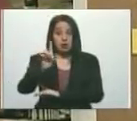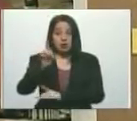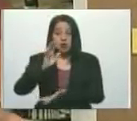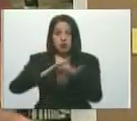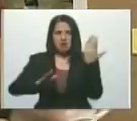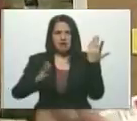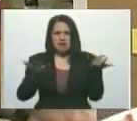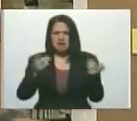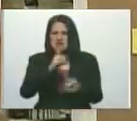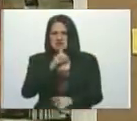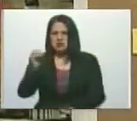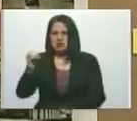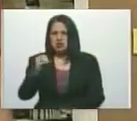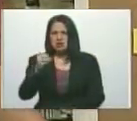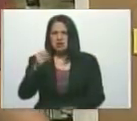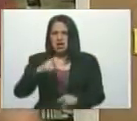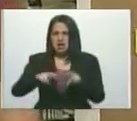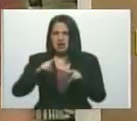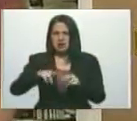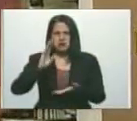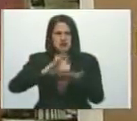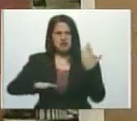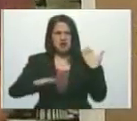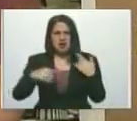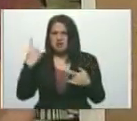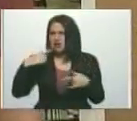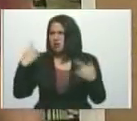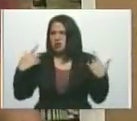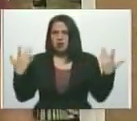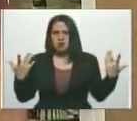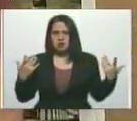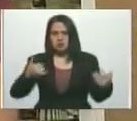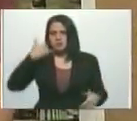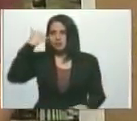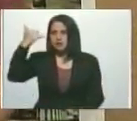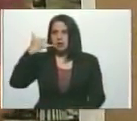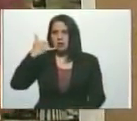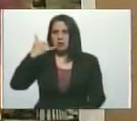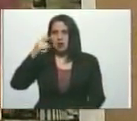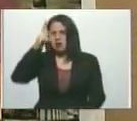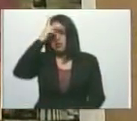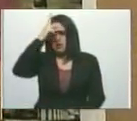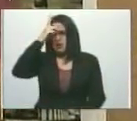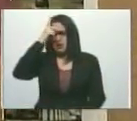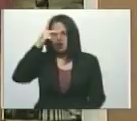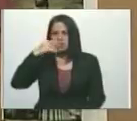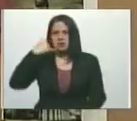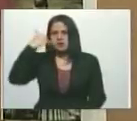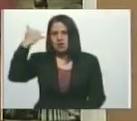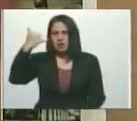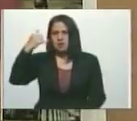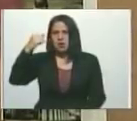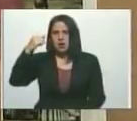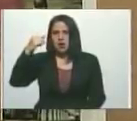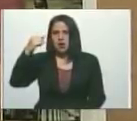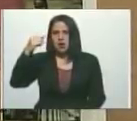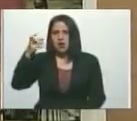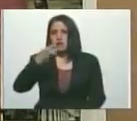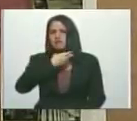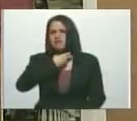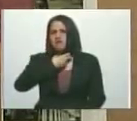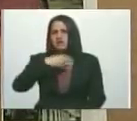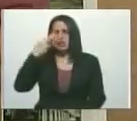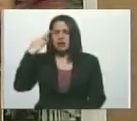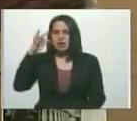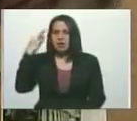que 130 niños se van a ir de Venezuela así a lo loco, pues. Llamo al vicepresidente, él llama al fiscal Tarek William,